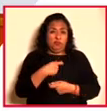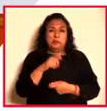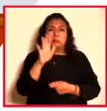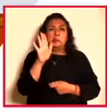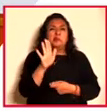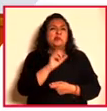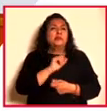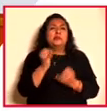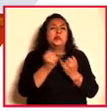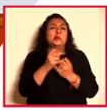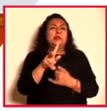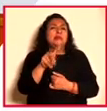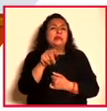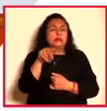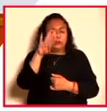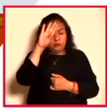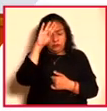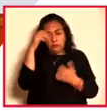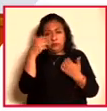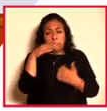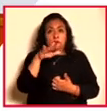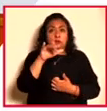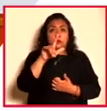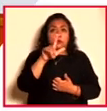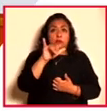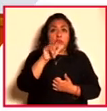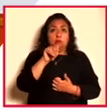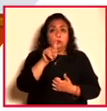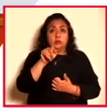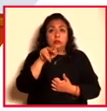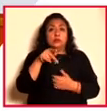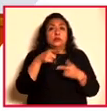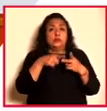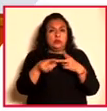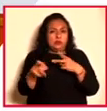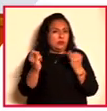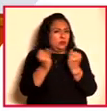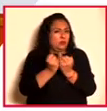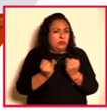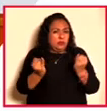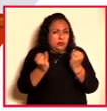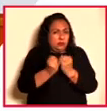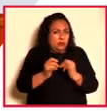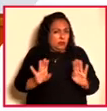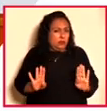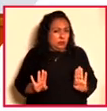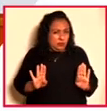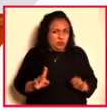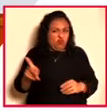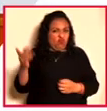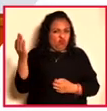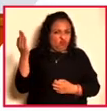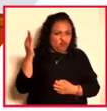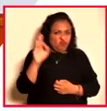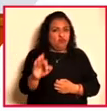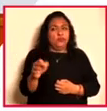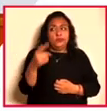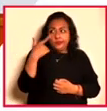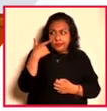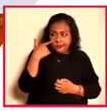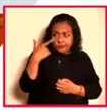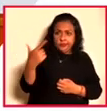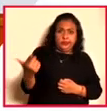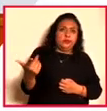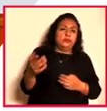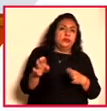que Malintzin empieza a adquirir esos tonos, empieza a ser la traidora, empezamos a verla